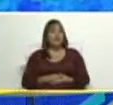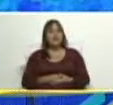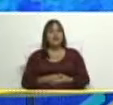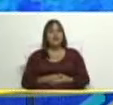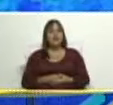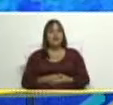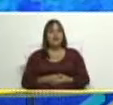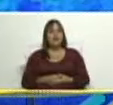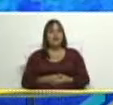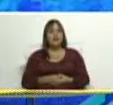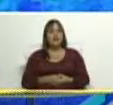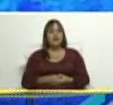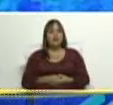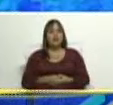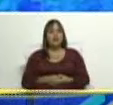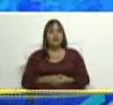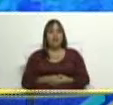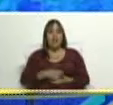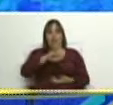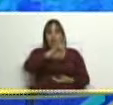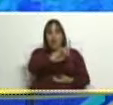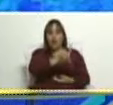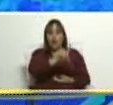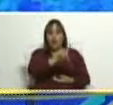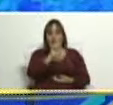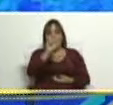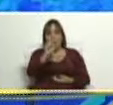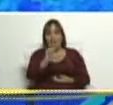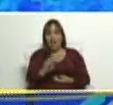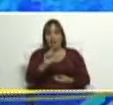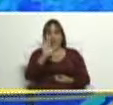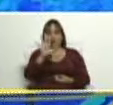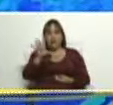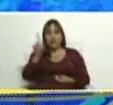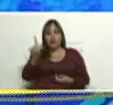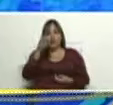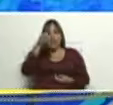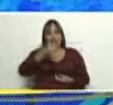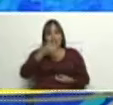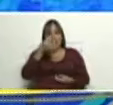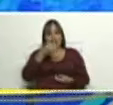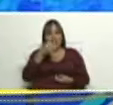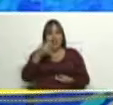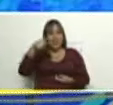A la 1:51 de la tarde hoy.